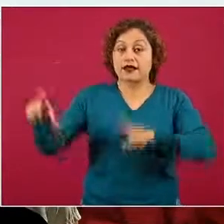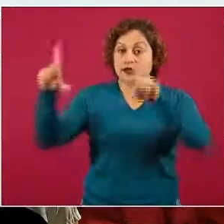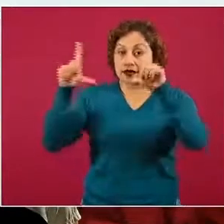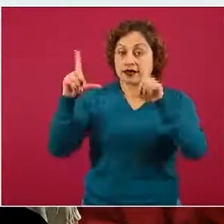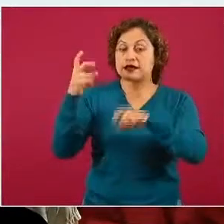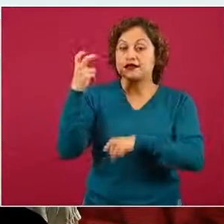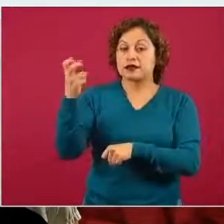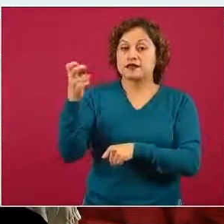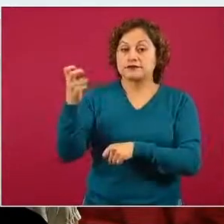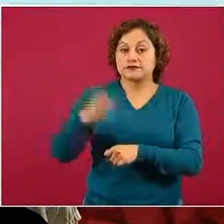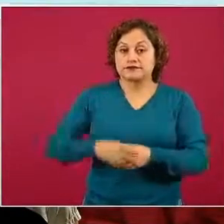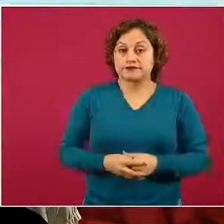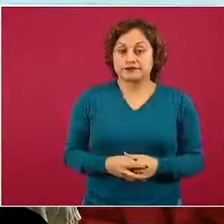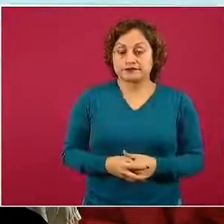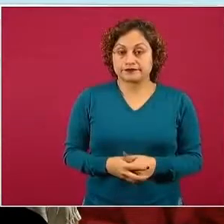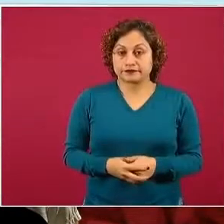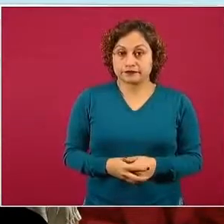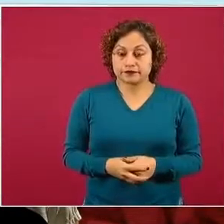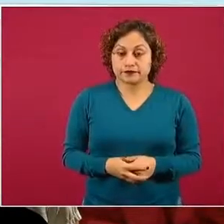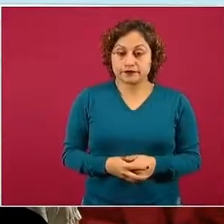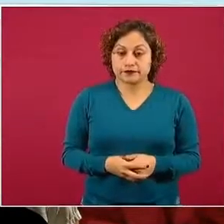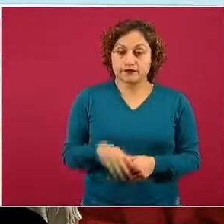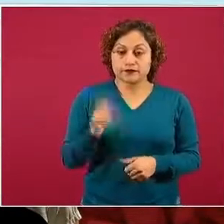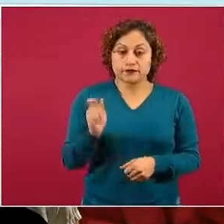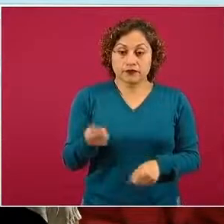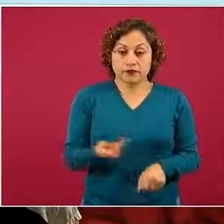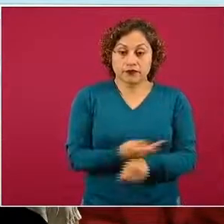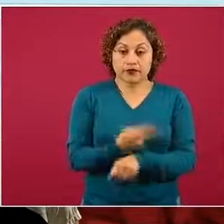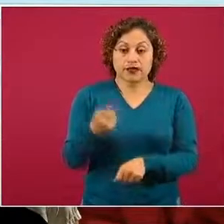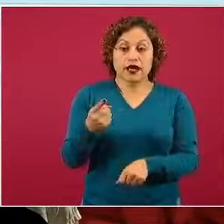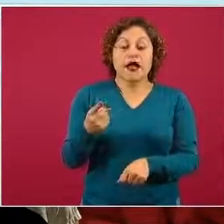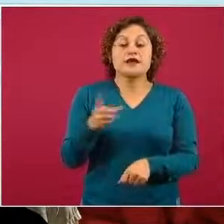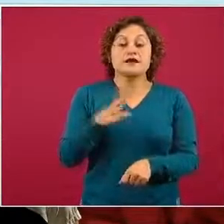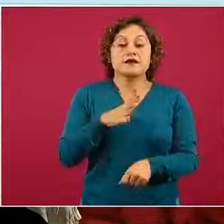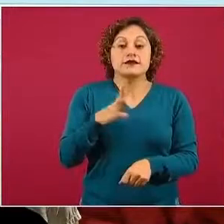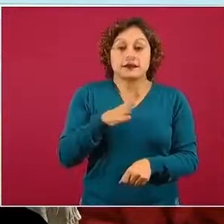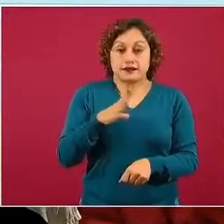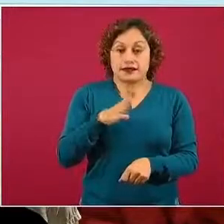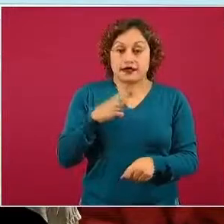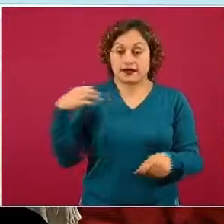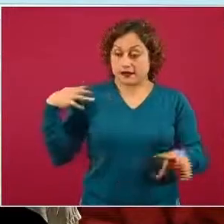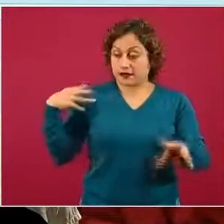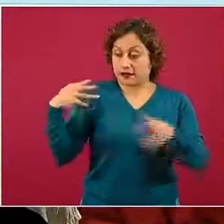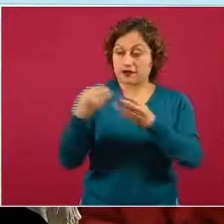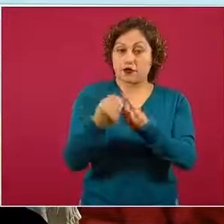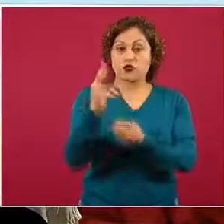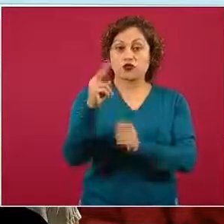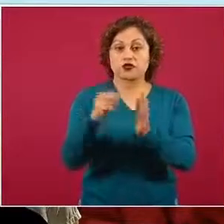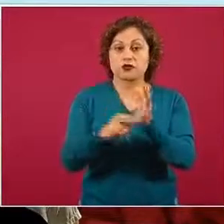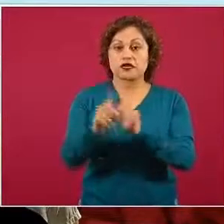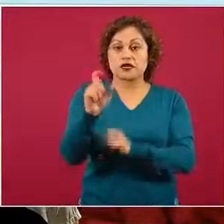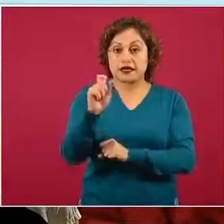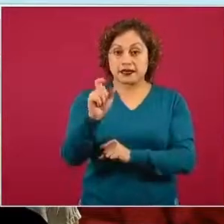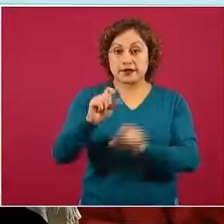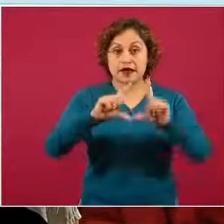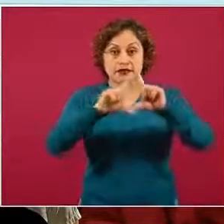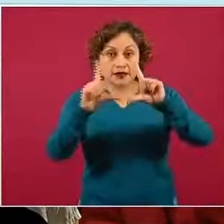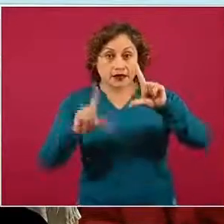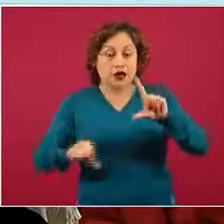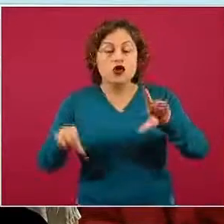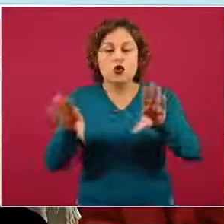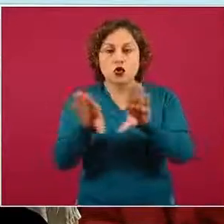siguiente diapositiva, en donde vemos cómo esta ha transcurrido durante todo el año para efectos de la República